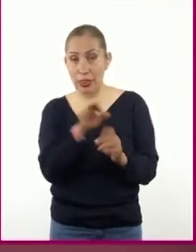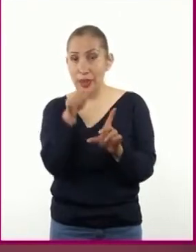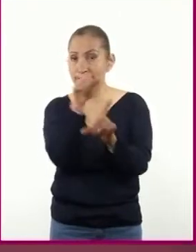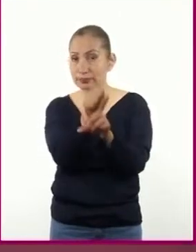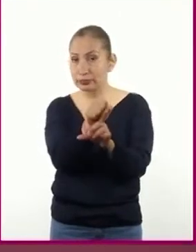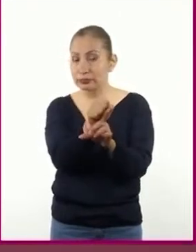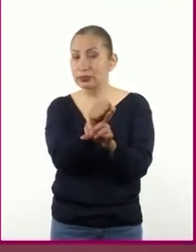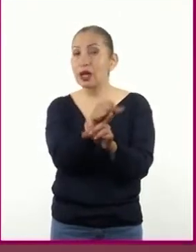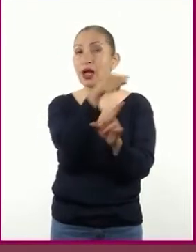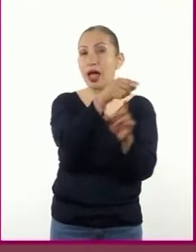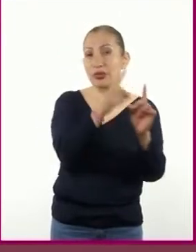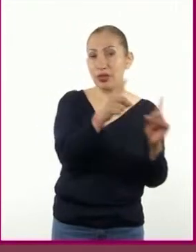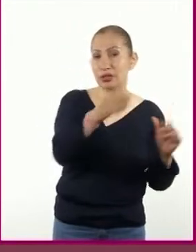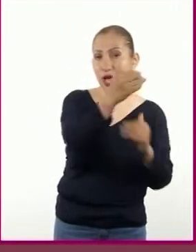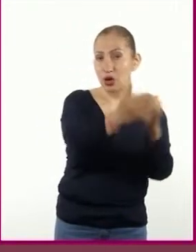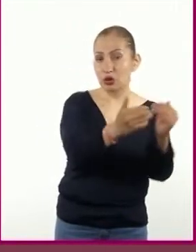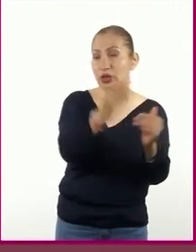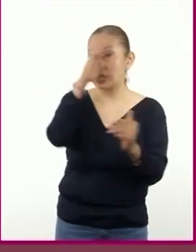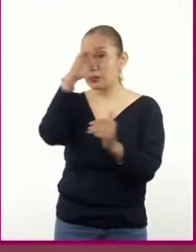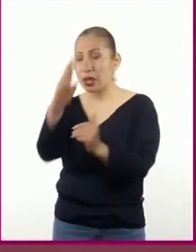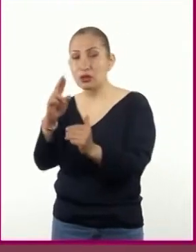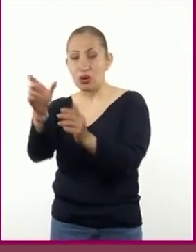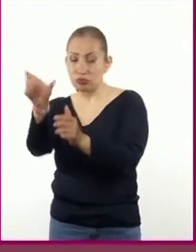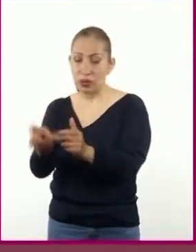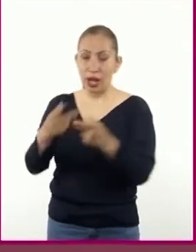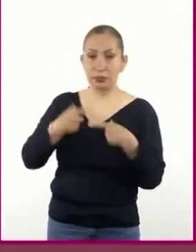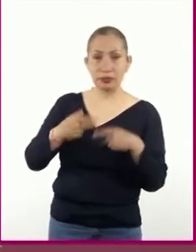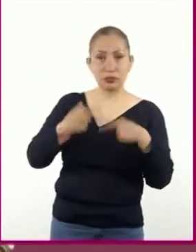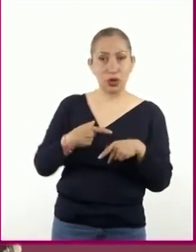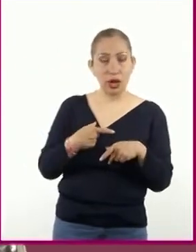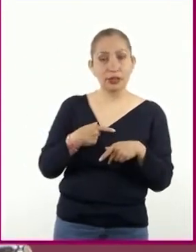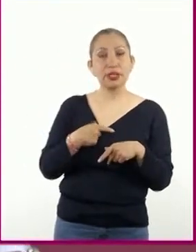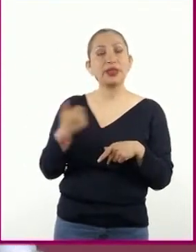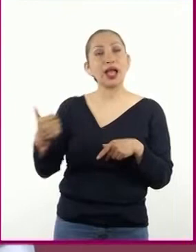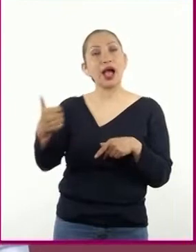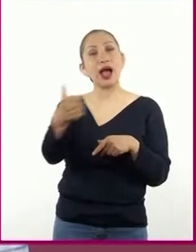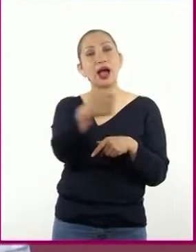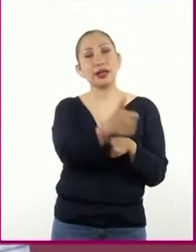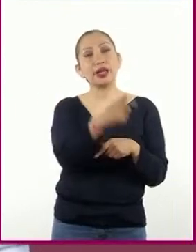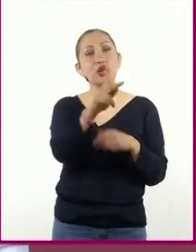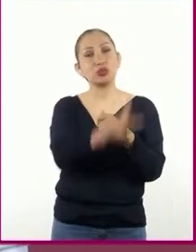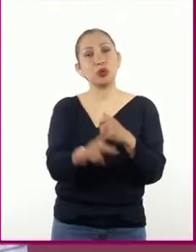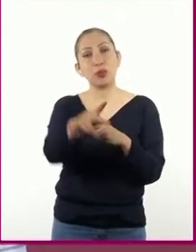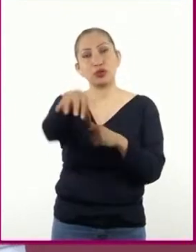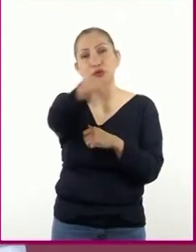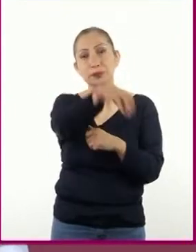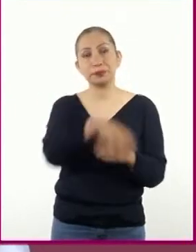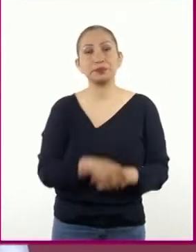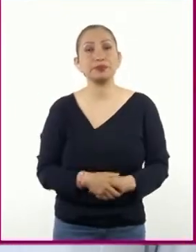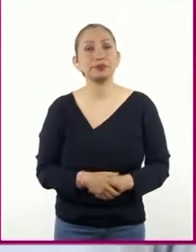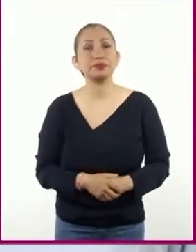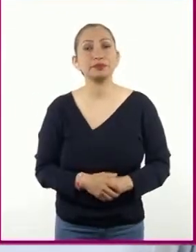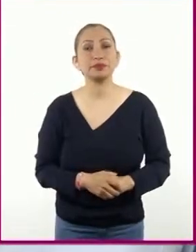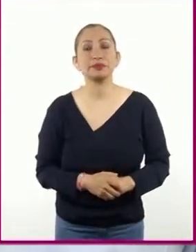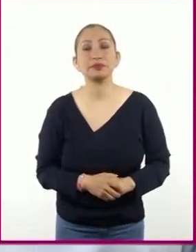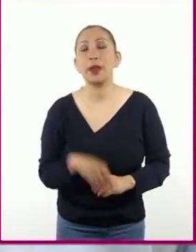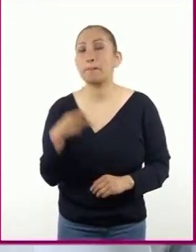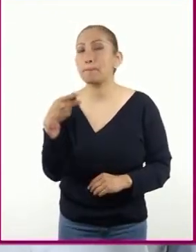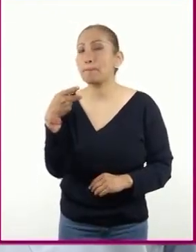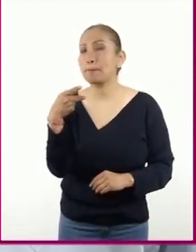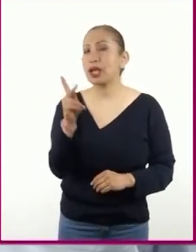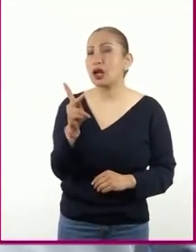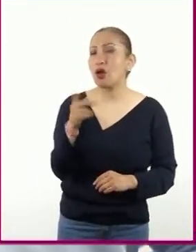alcanzarse tanto el desarrollo como el respeto a la dignidad humana de las personas y de los pueblos. Sin